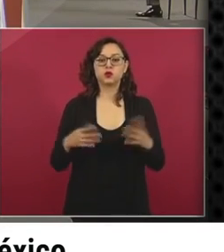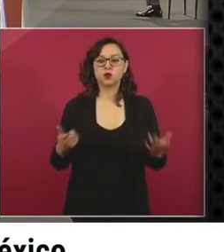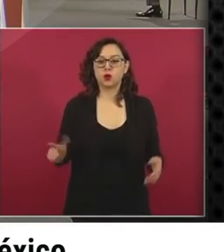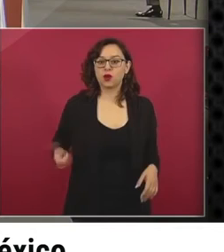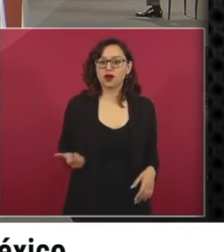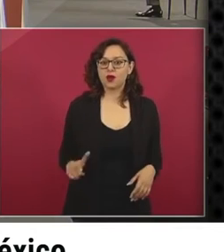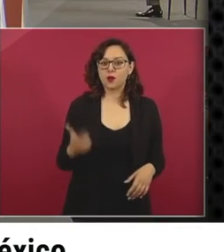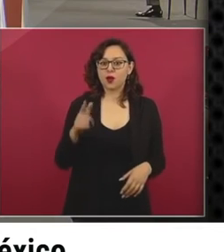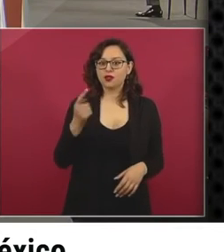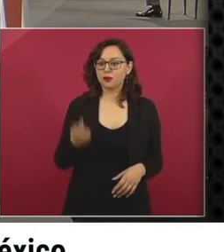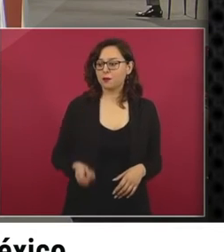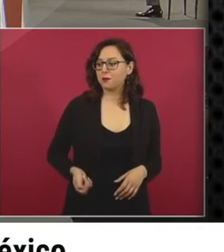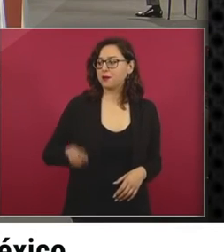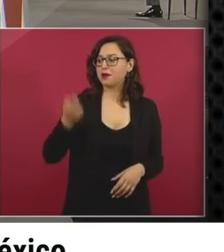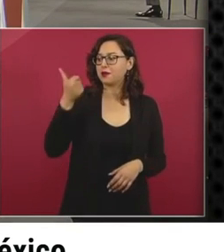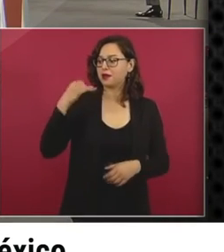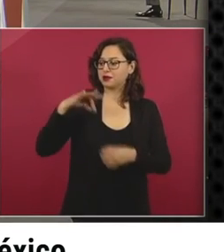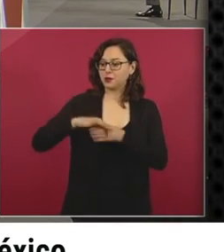guanajuato